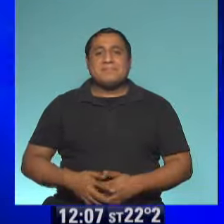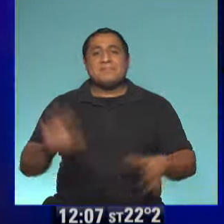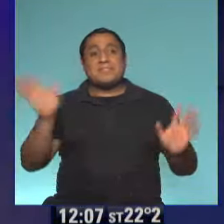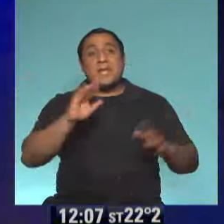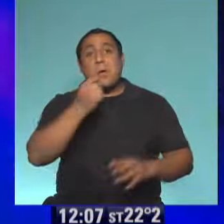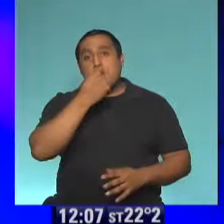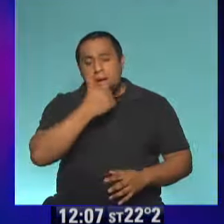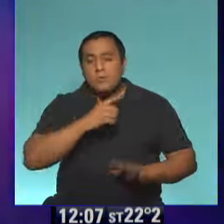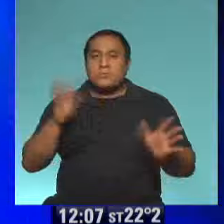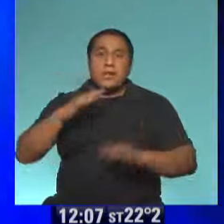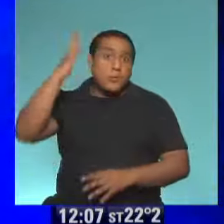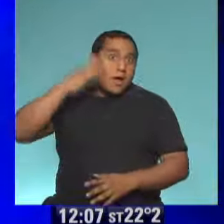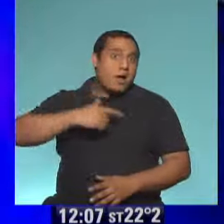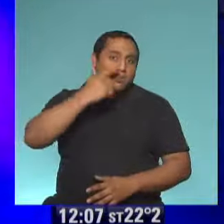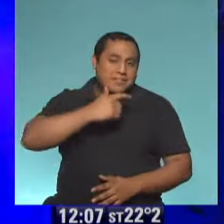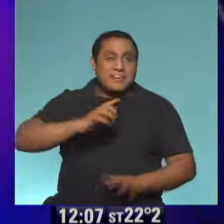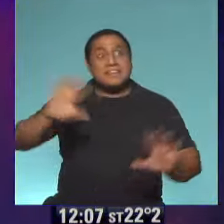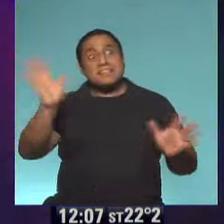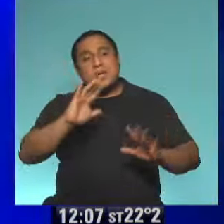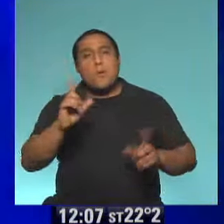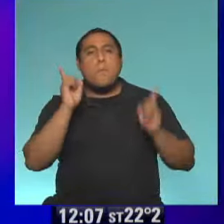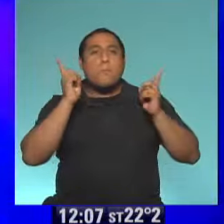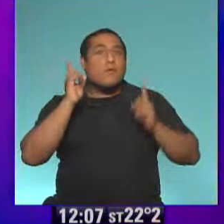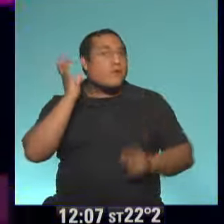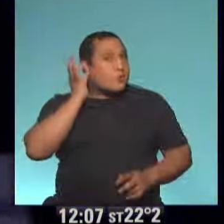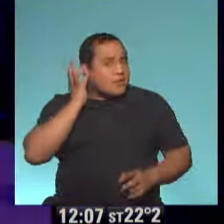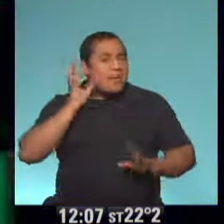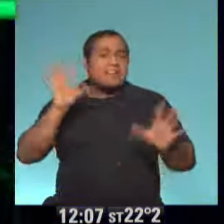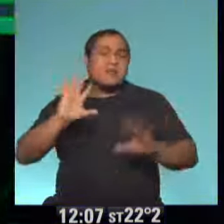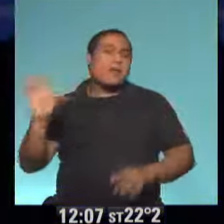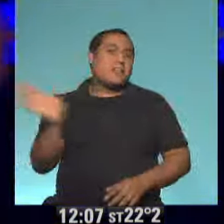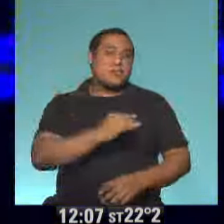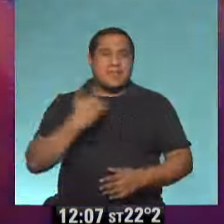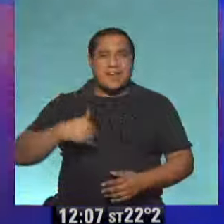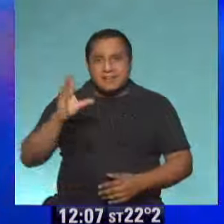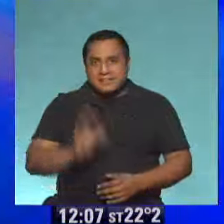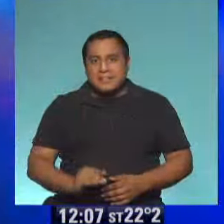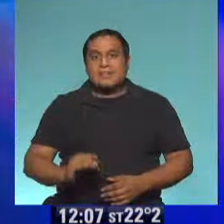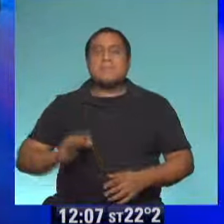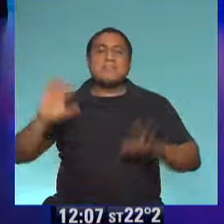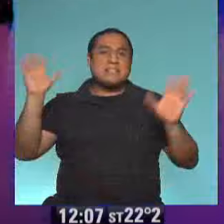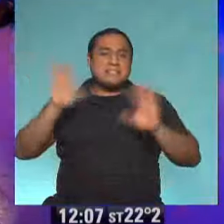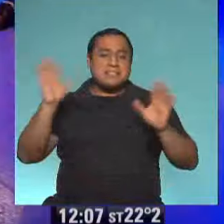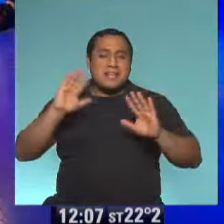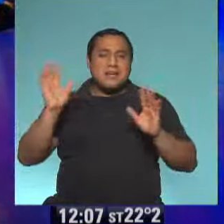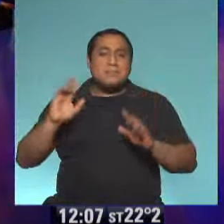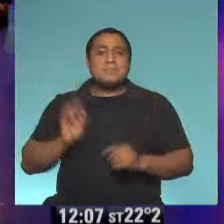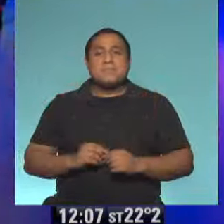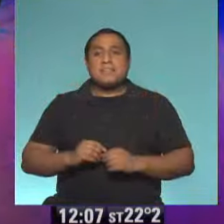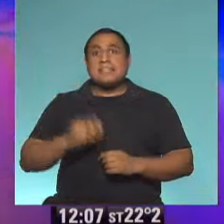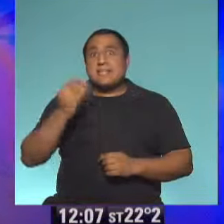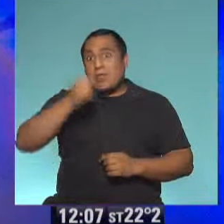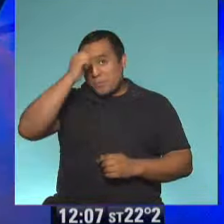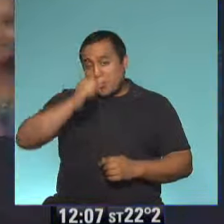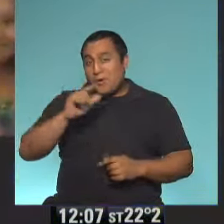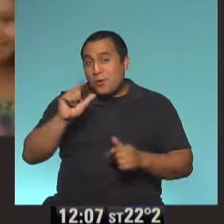Chao, Mau. Chao, Agustina. Chao, señor Julia. Chao, a la Argentina. Chao, chao. Buen fin de